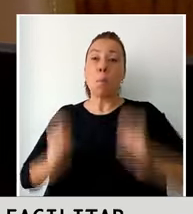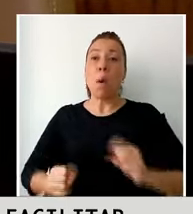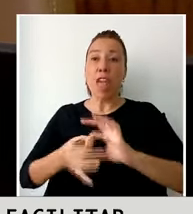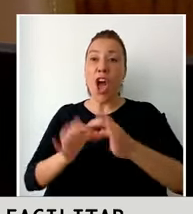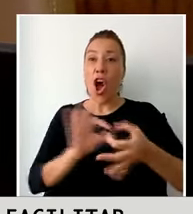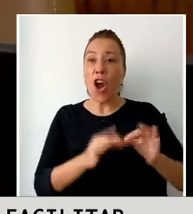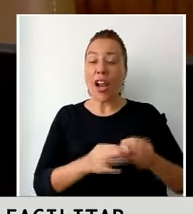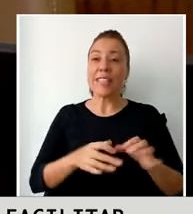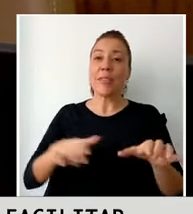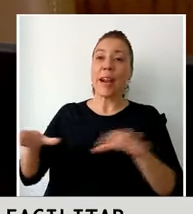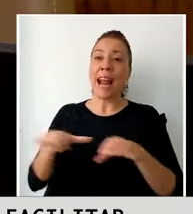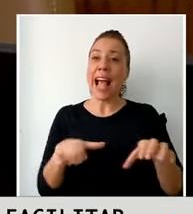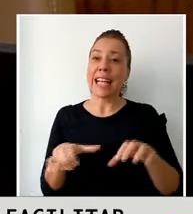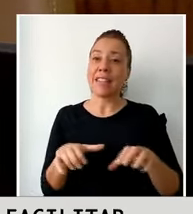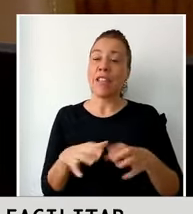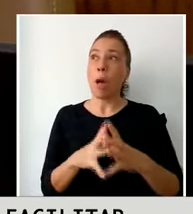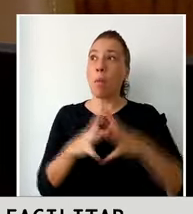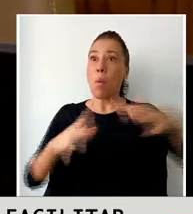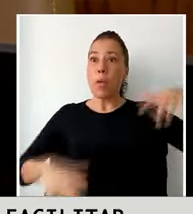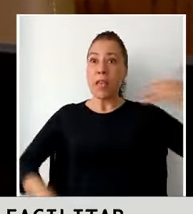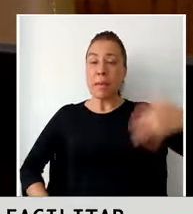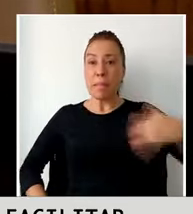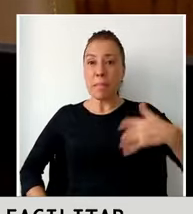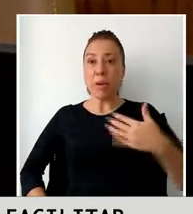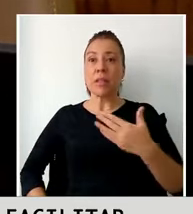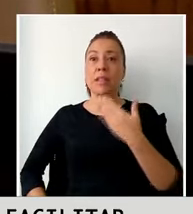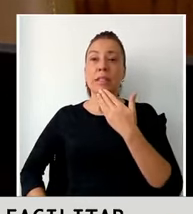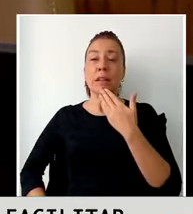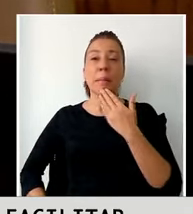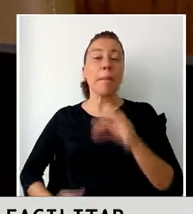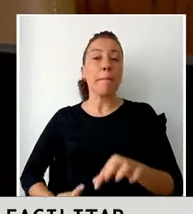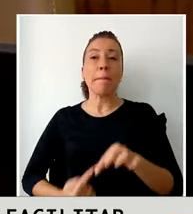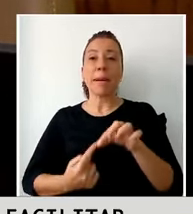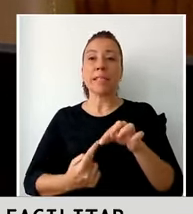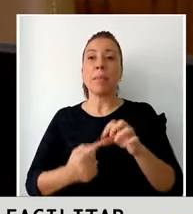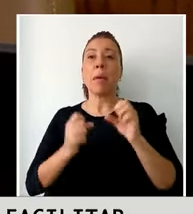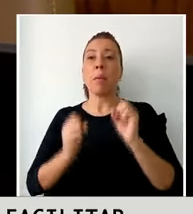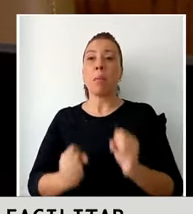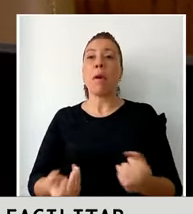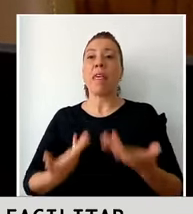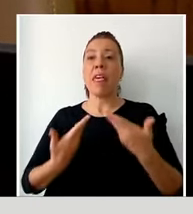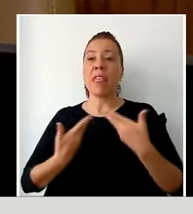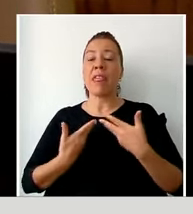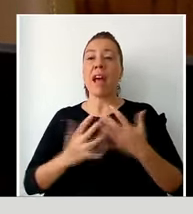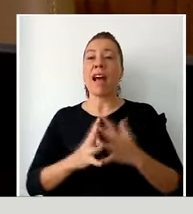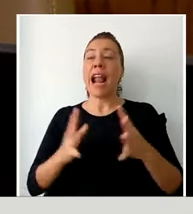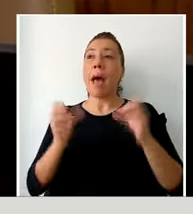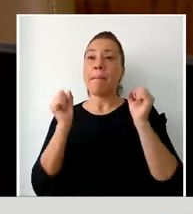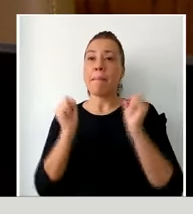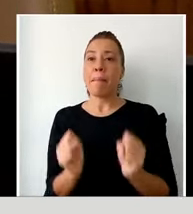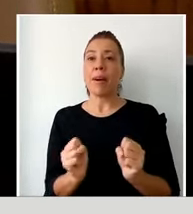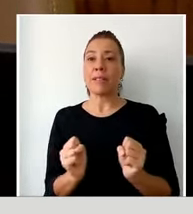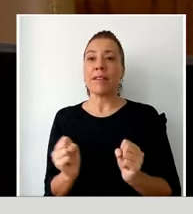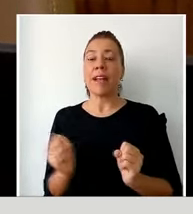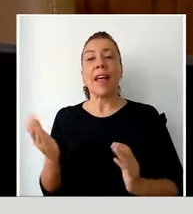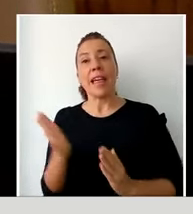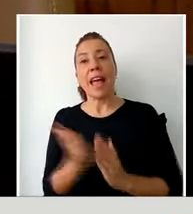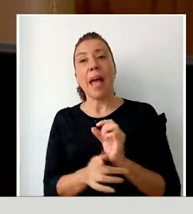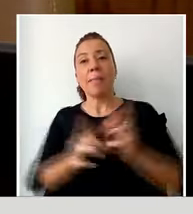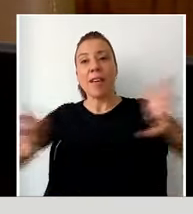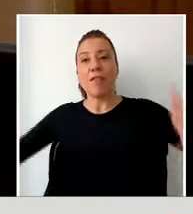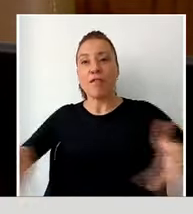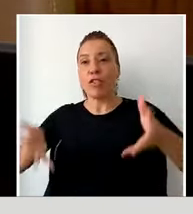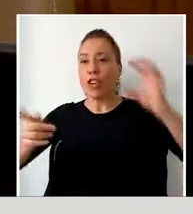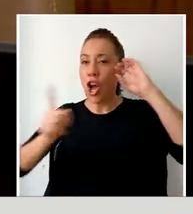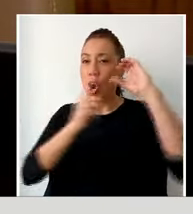evento de gran magnitud sino que por sobre todo nos puede brindar La tremenda posibilidad de comenzar a fomentar una cultura deportiva